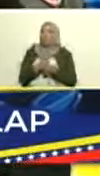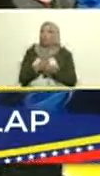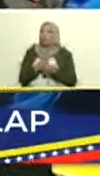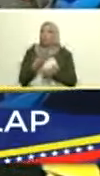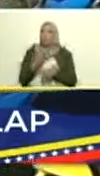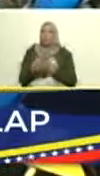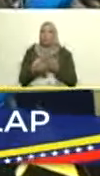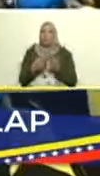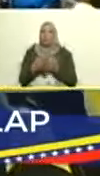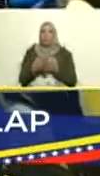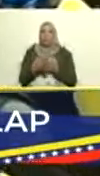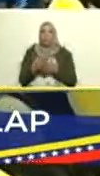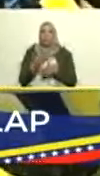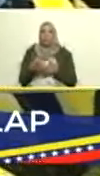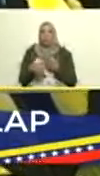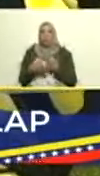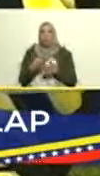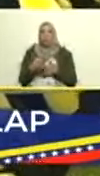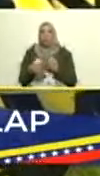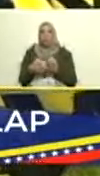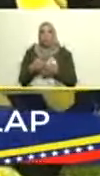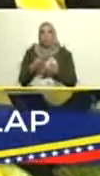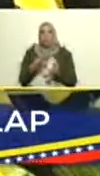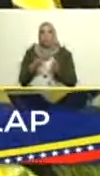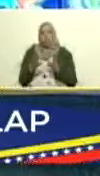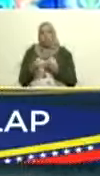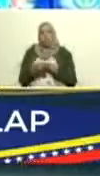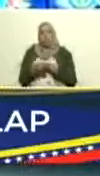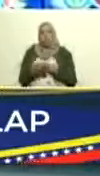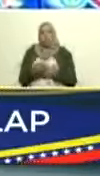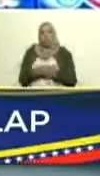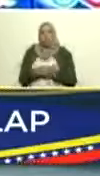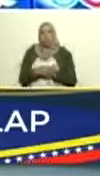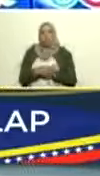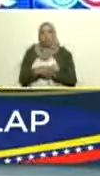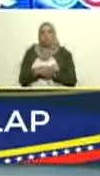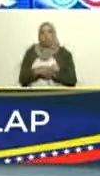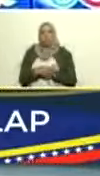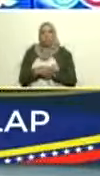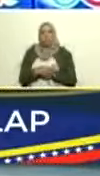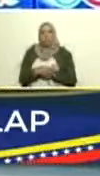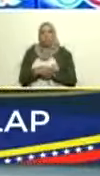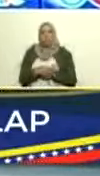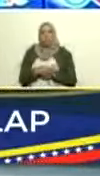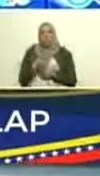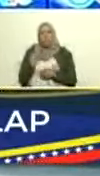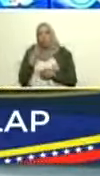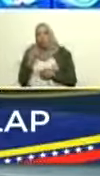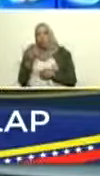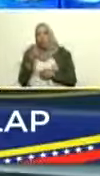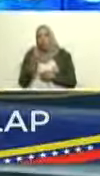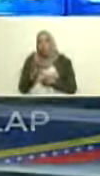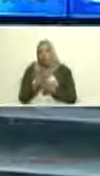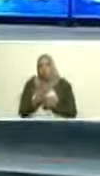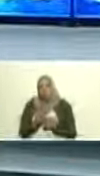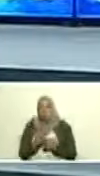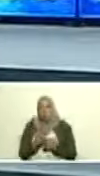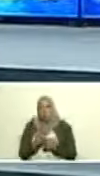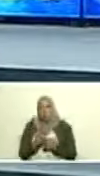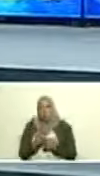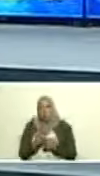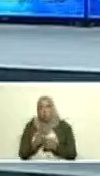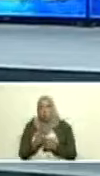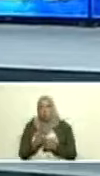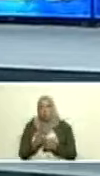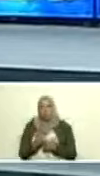PEC productiva del CLAP. Presidente, si me permite, le comento. Vamos a mostrarle qué trae este kit.